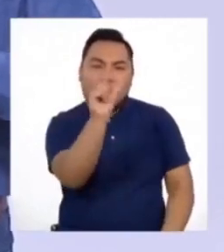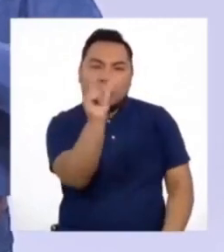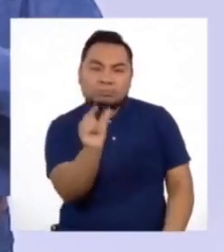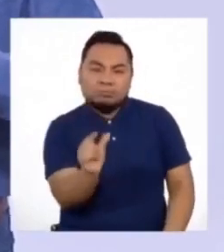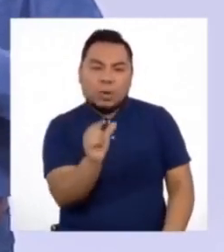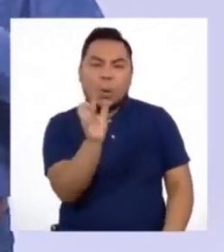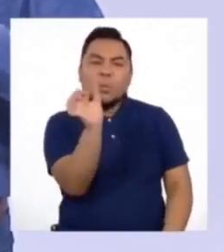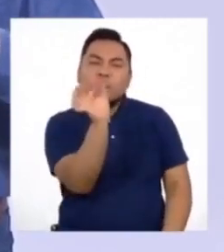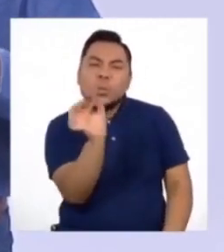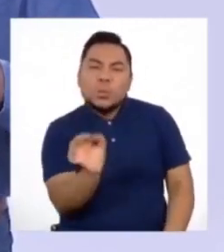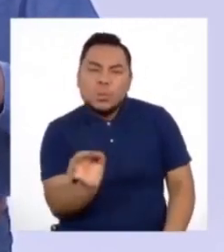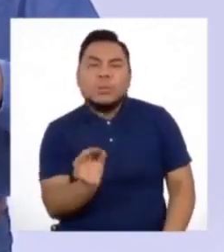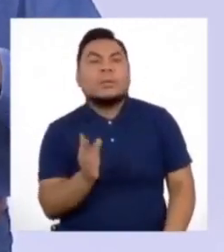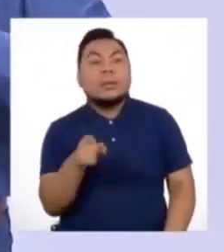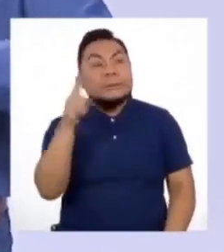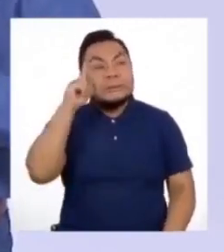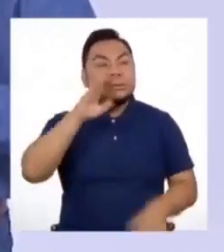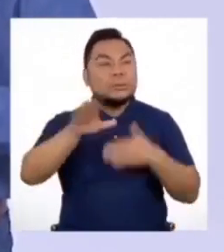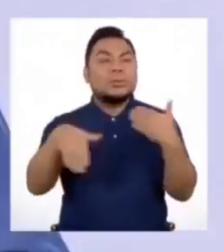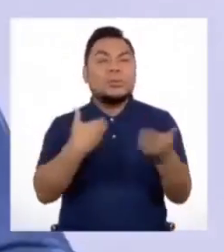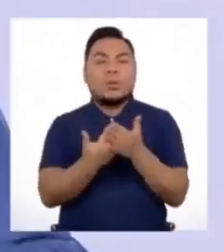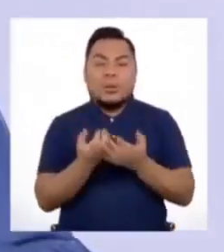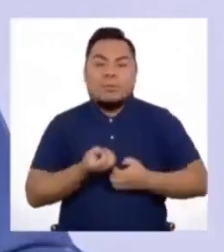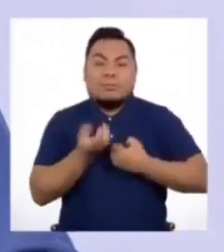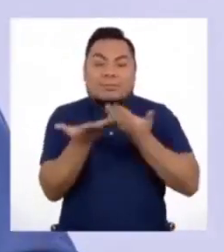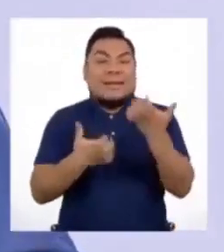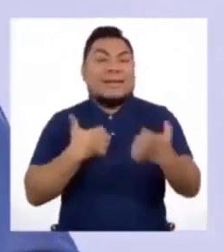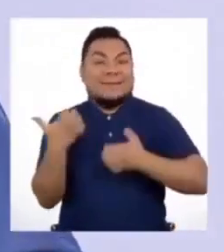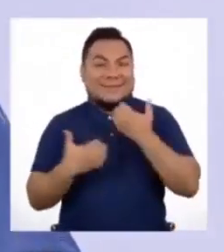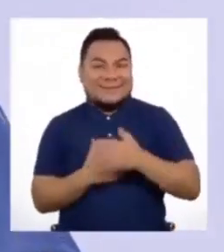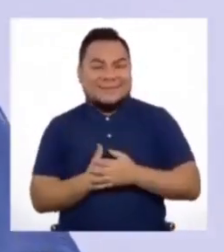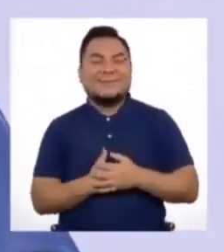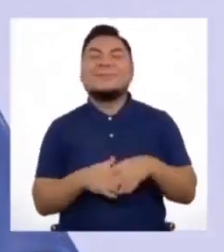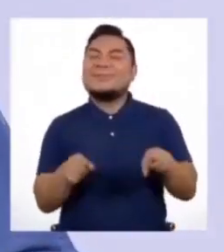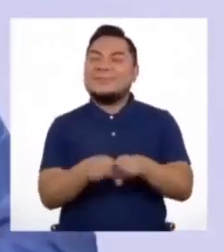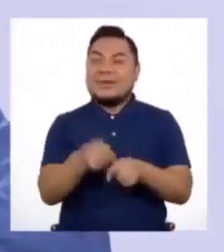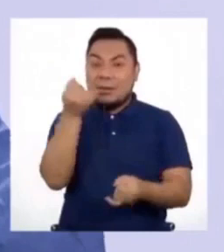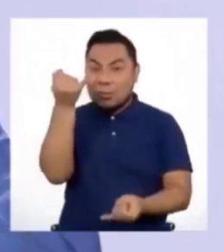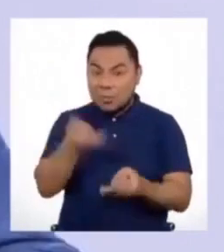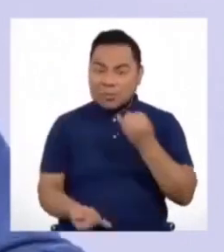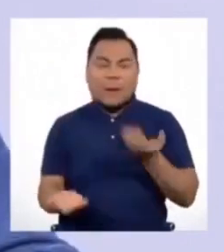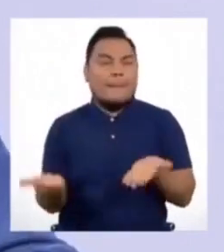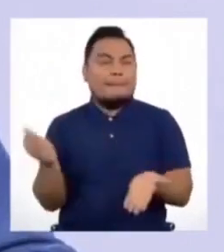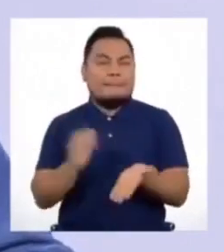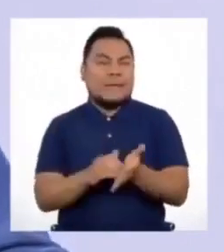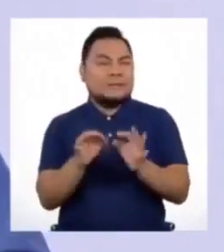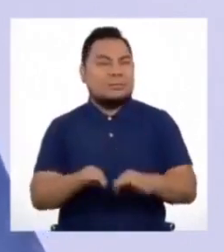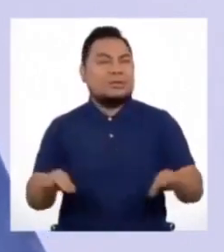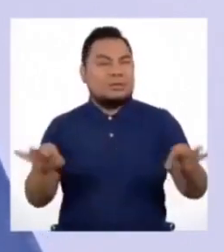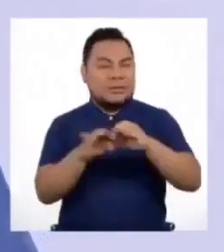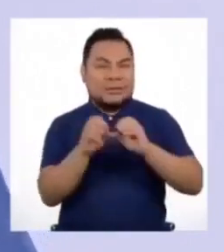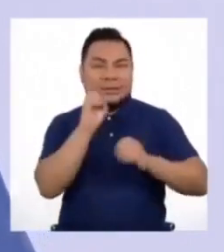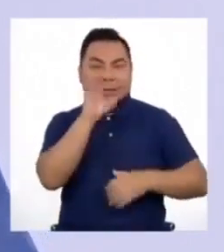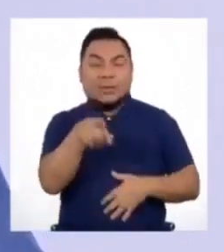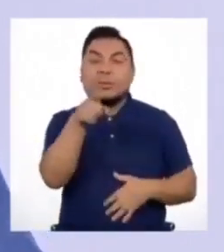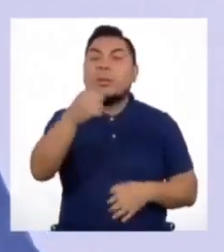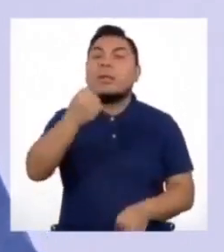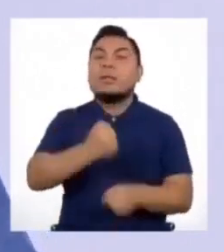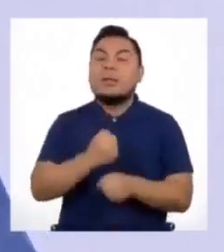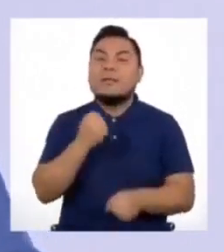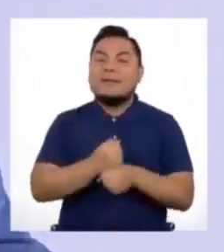dibujo nos ayuda a expresar emociones. Y por último, una de las cosas más importantes. Trabaja